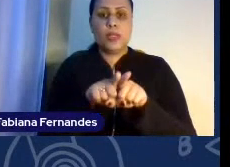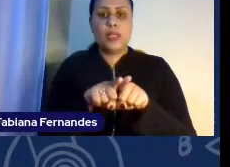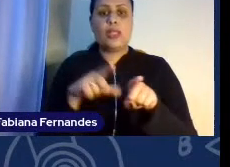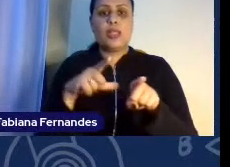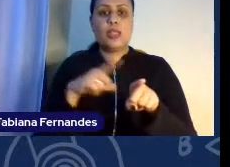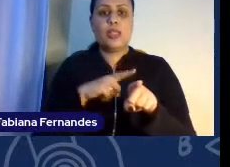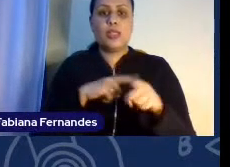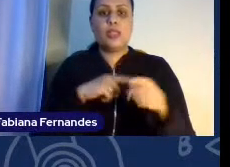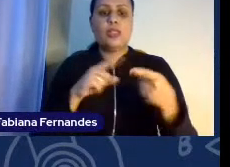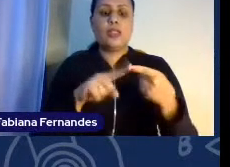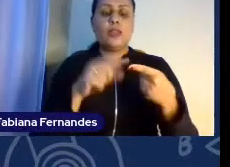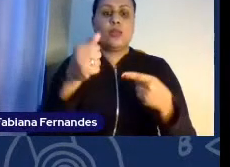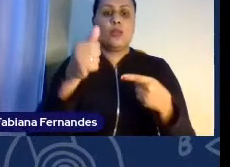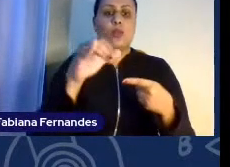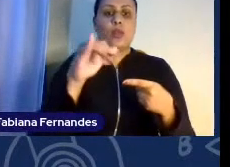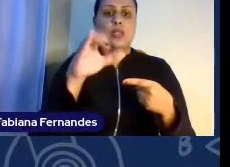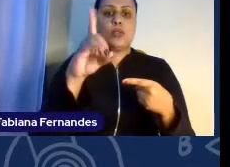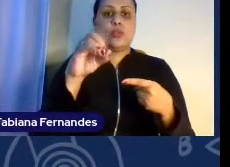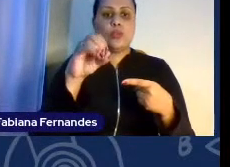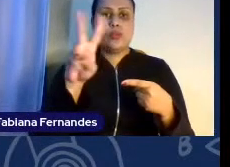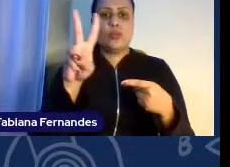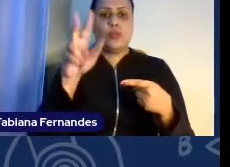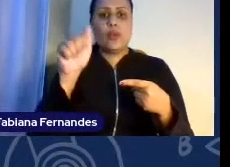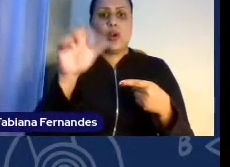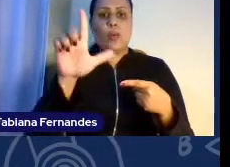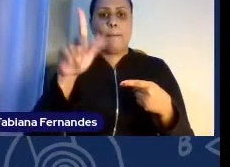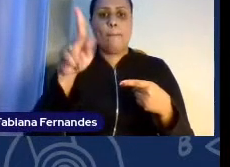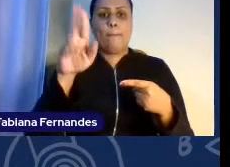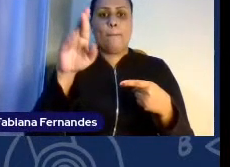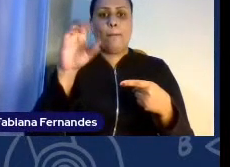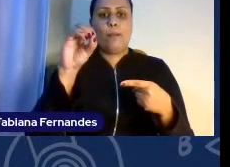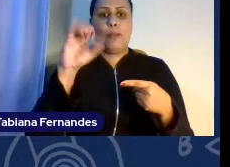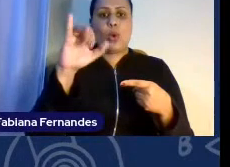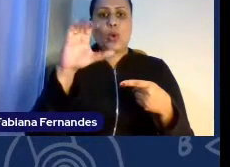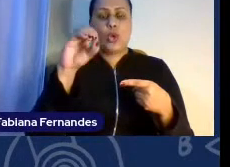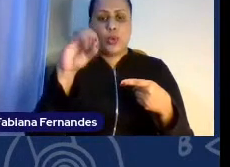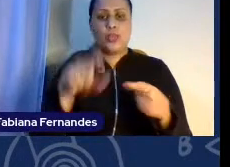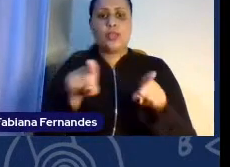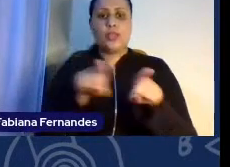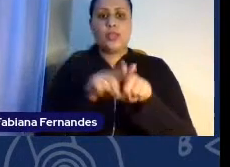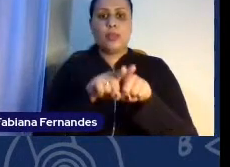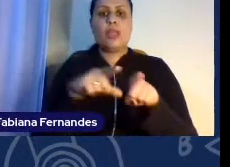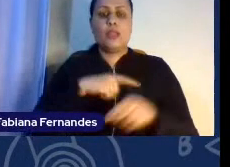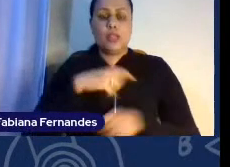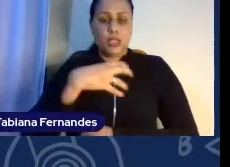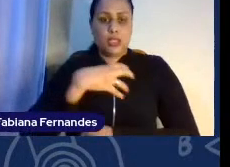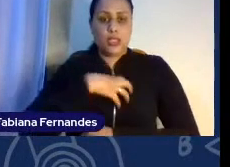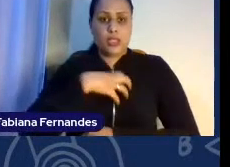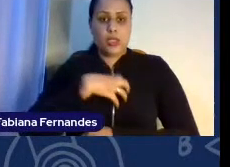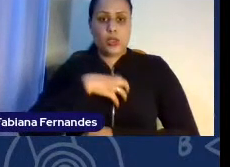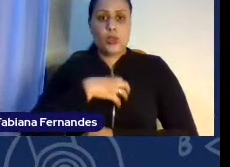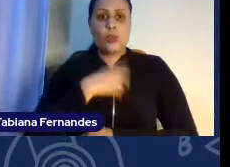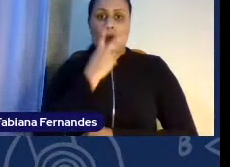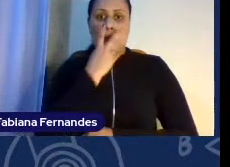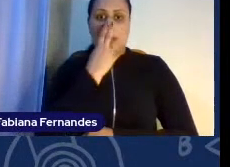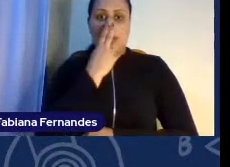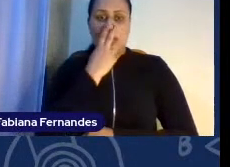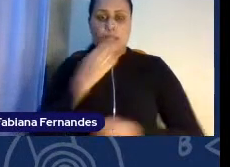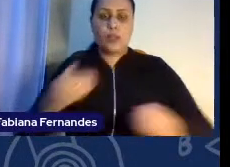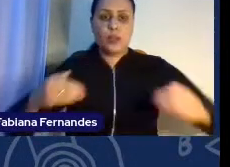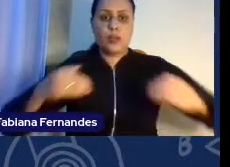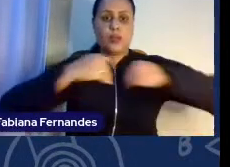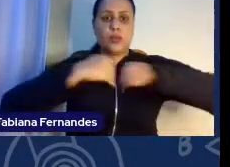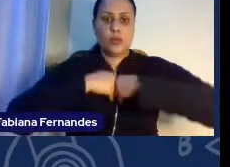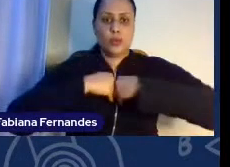la descendencia tiene problemas, tiene síntomas parecidos al autismo que presenta el